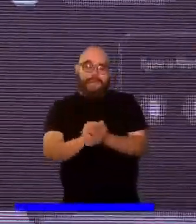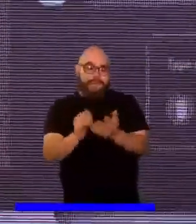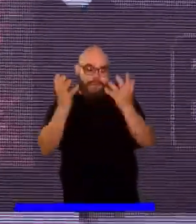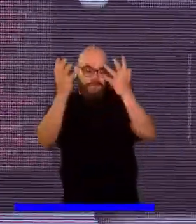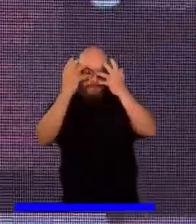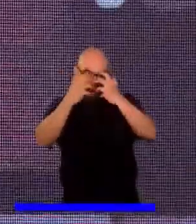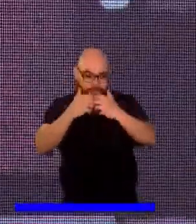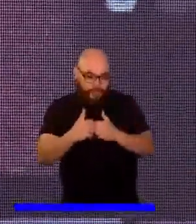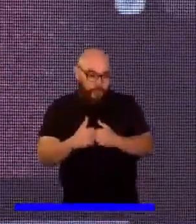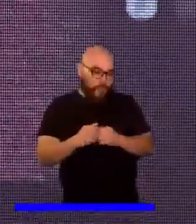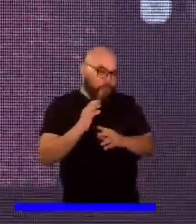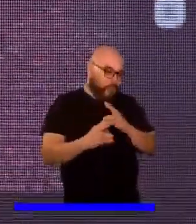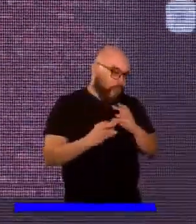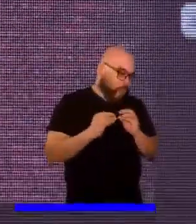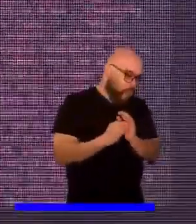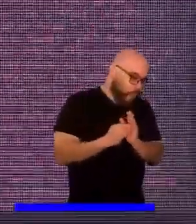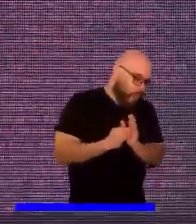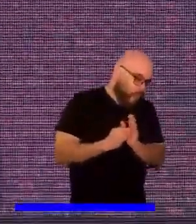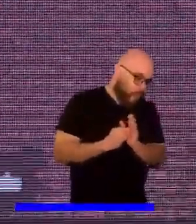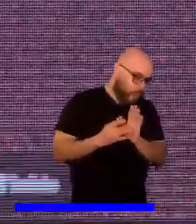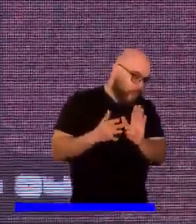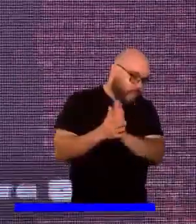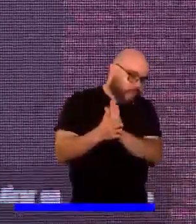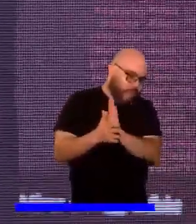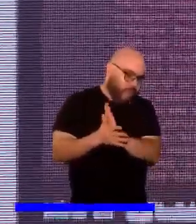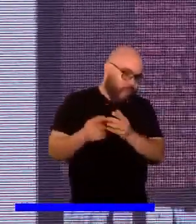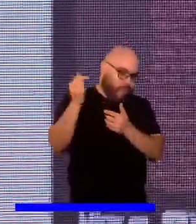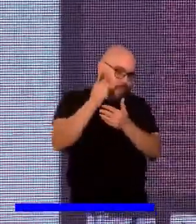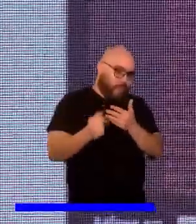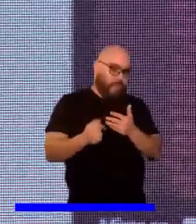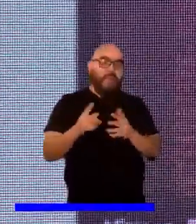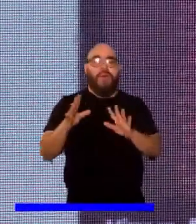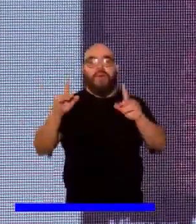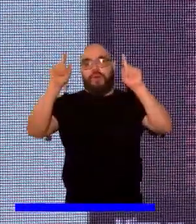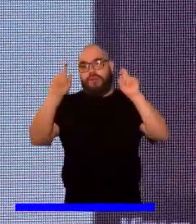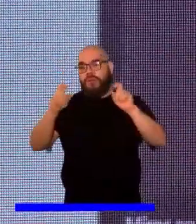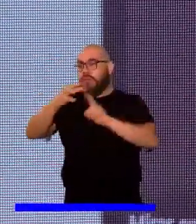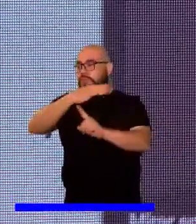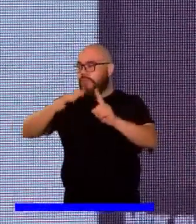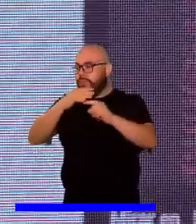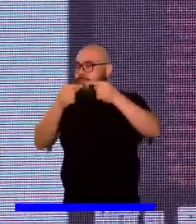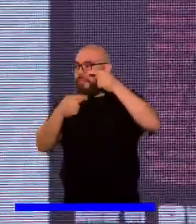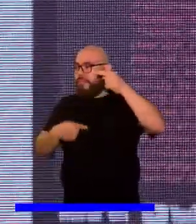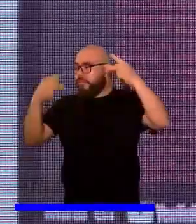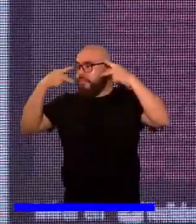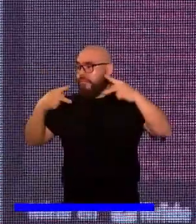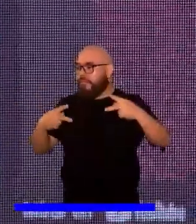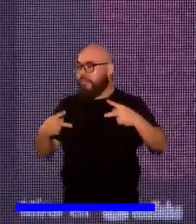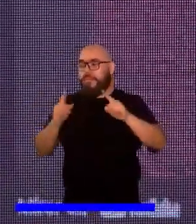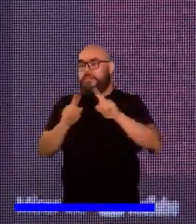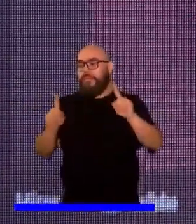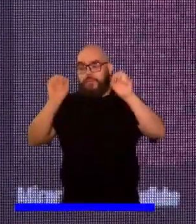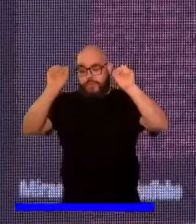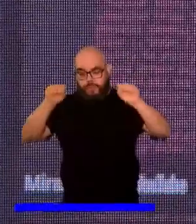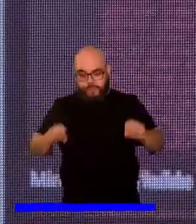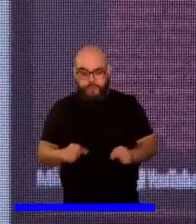poquito más de código que cuando yo simplemente le digo a un contexto qué es lo que quiero hacer dentro del prompt o hago las instrucciones. Pero puede entregar